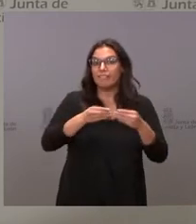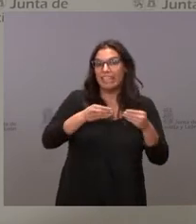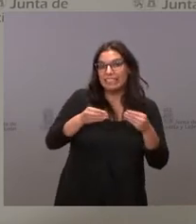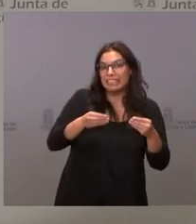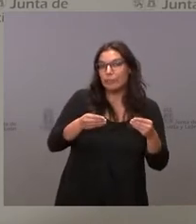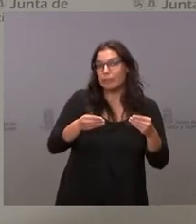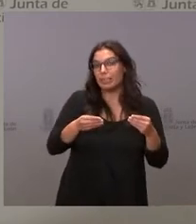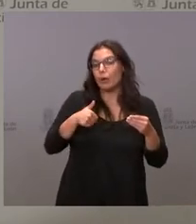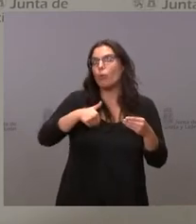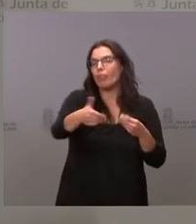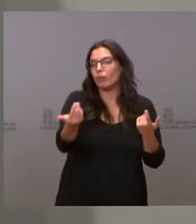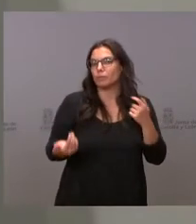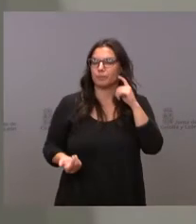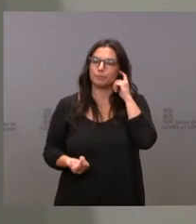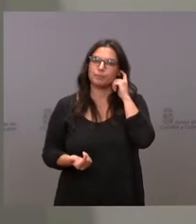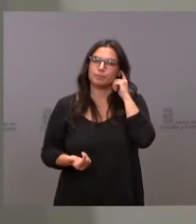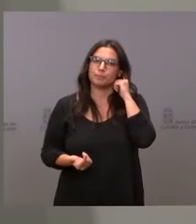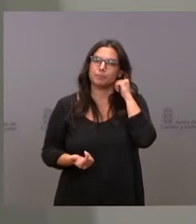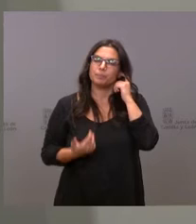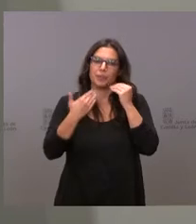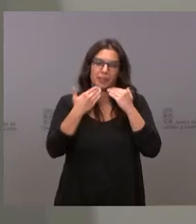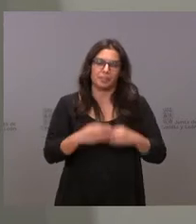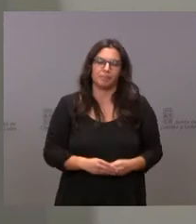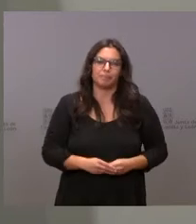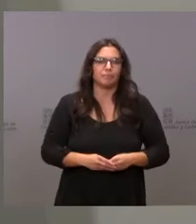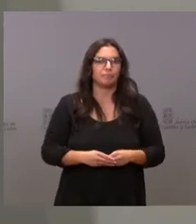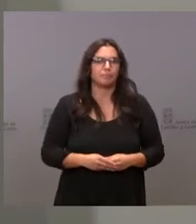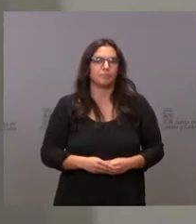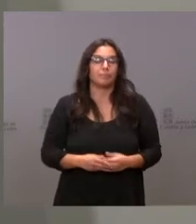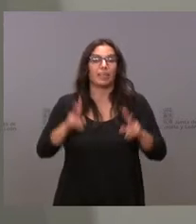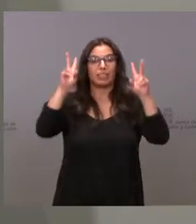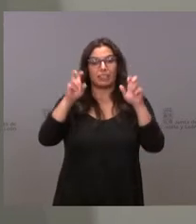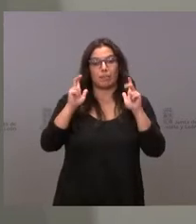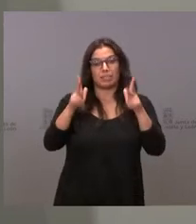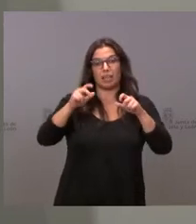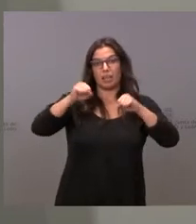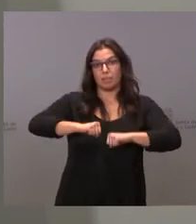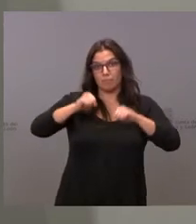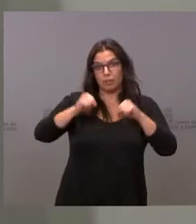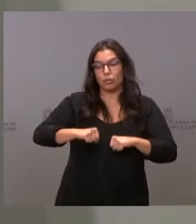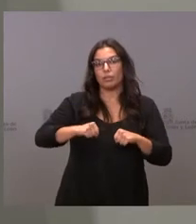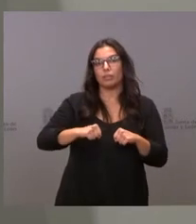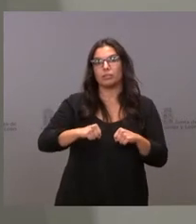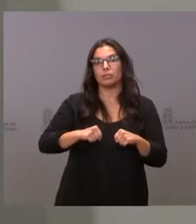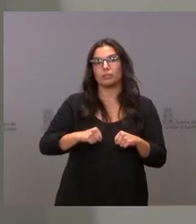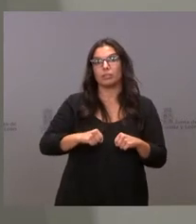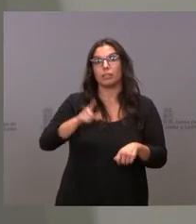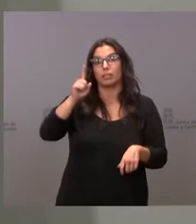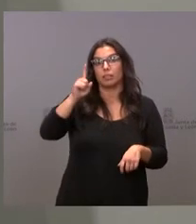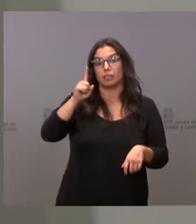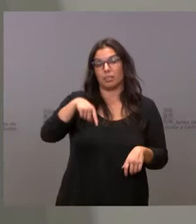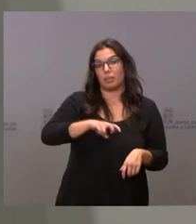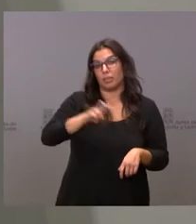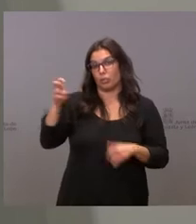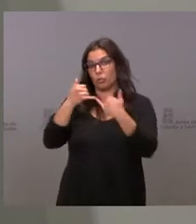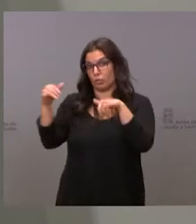de lo que están. Gracias. Bueno, saben que las residencias de mayores, porque ayer nos hicieron esta misma pregunta en otro acto, están en